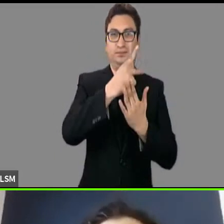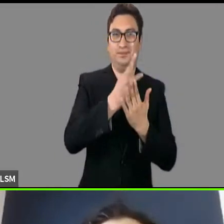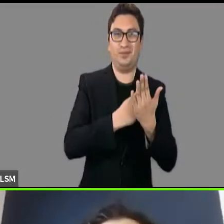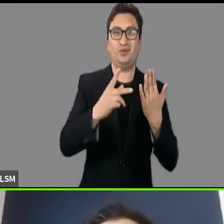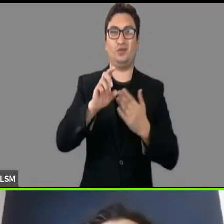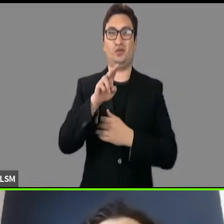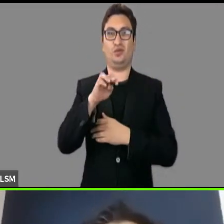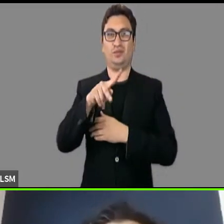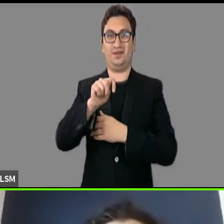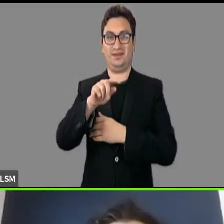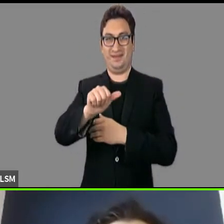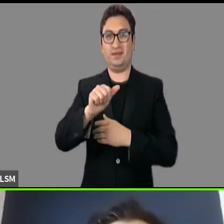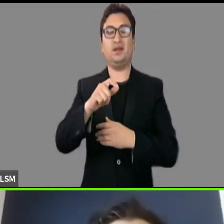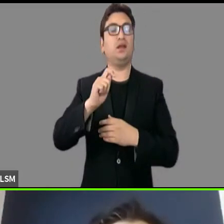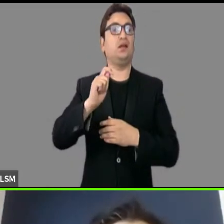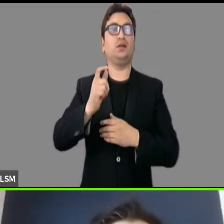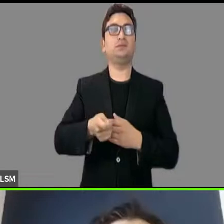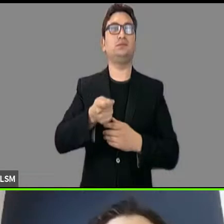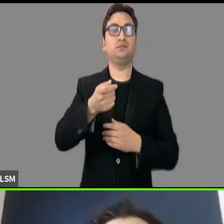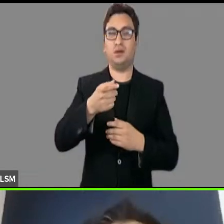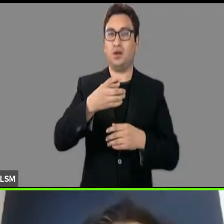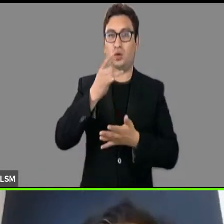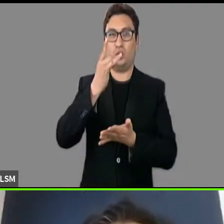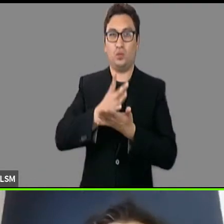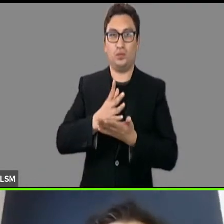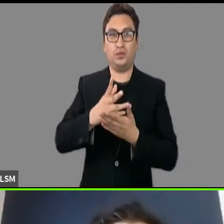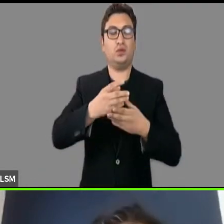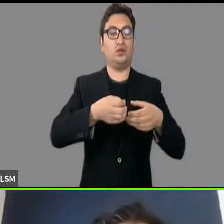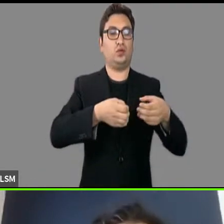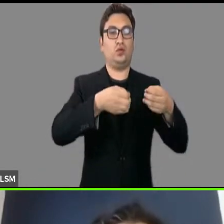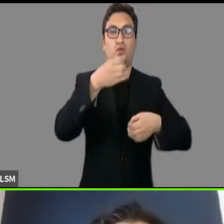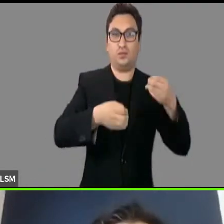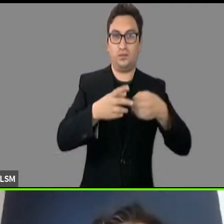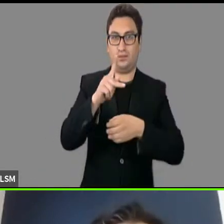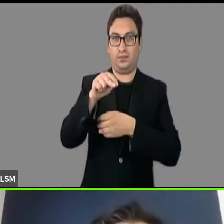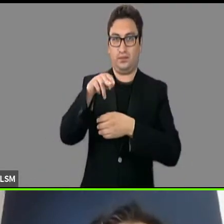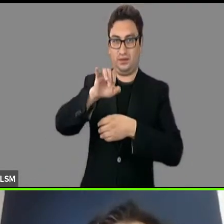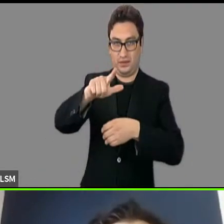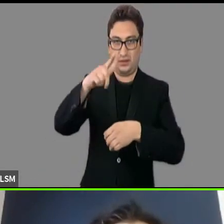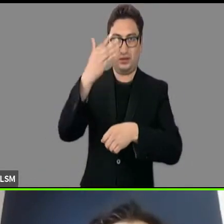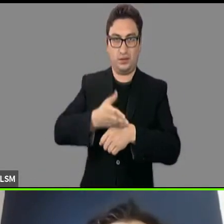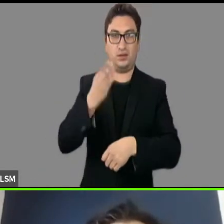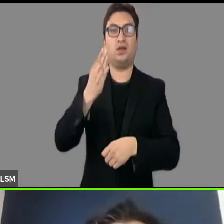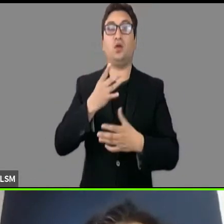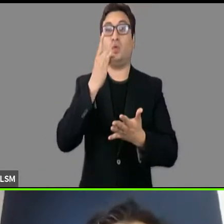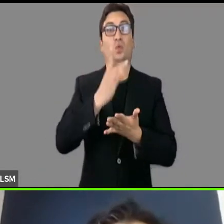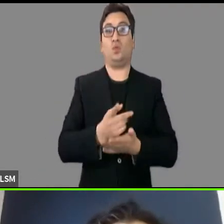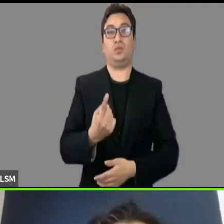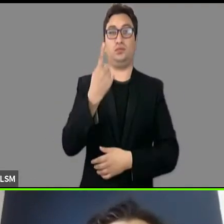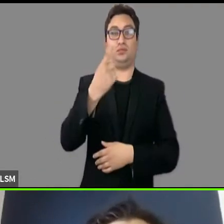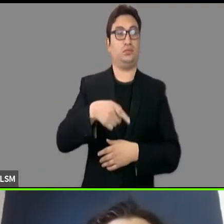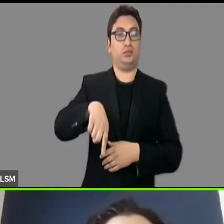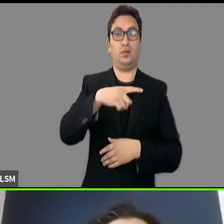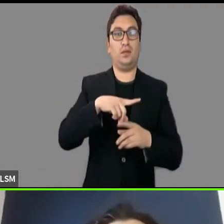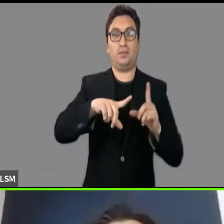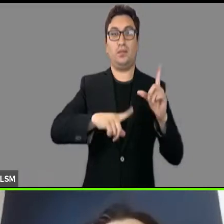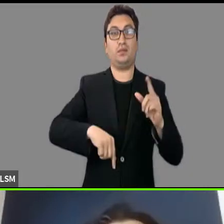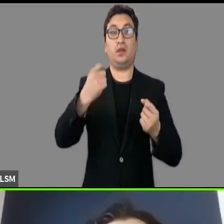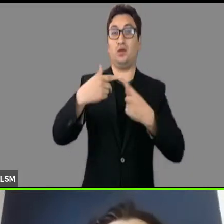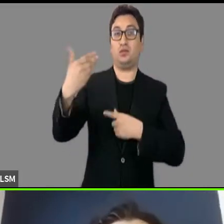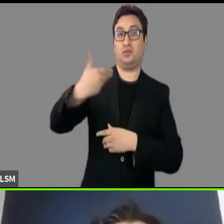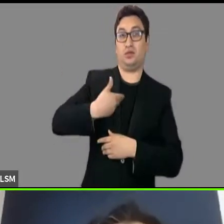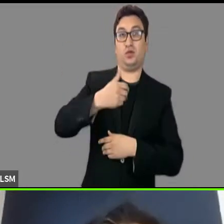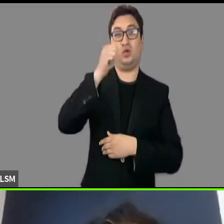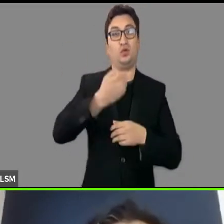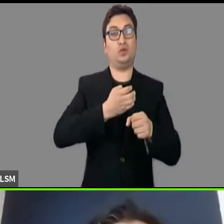caso a juzgados penales, es el único en el país y nos llegan a veces peticiones para actuar en otros estados de la República. Creo que existe